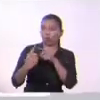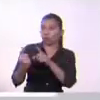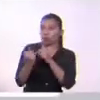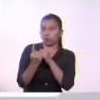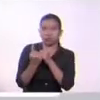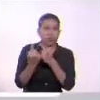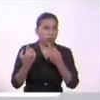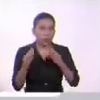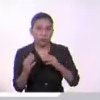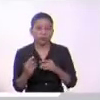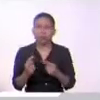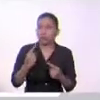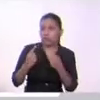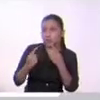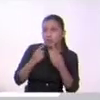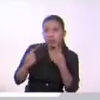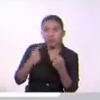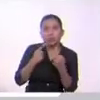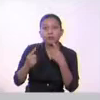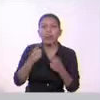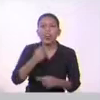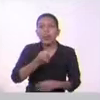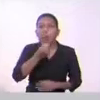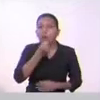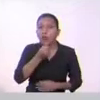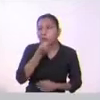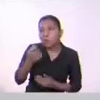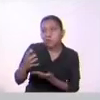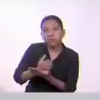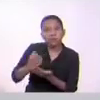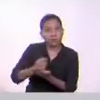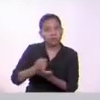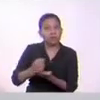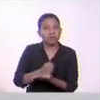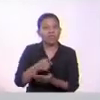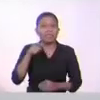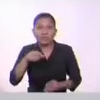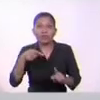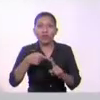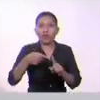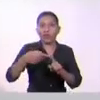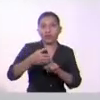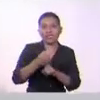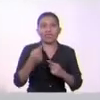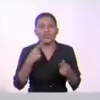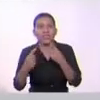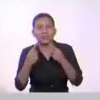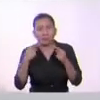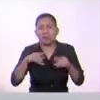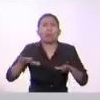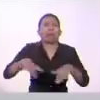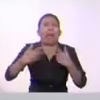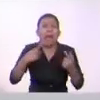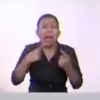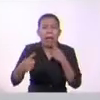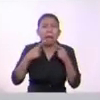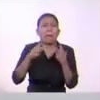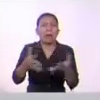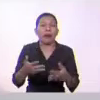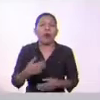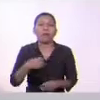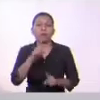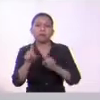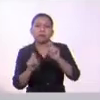para conseguir información. Precisamente ese es el propósito de la entrevista, obtener